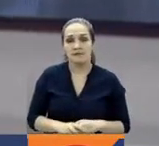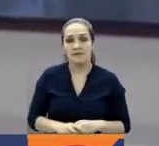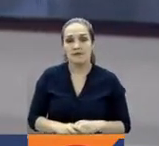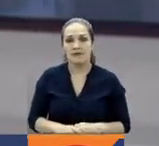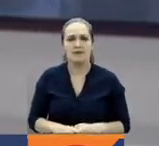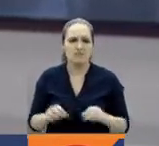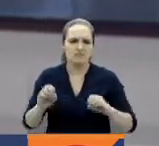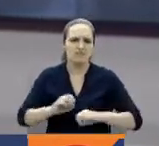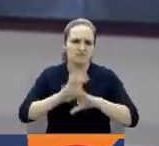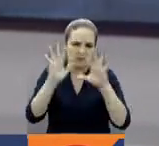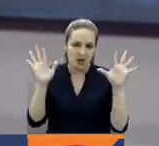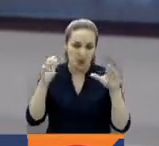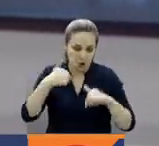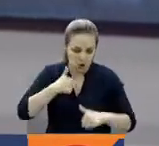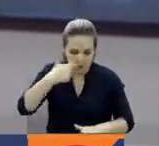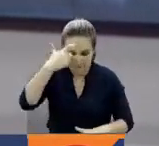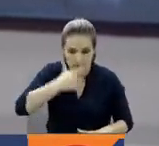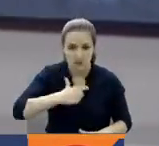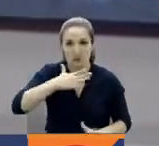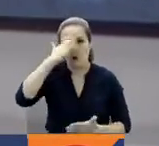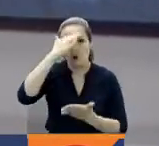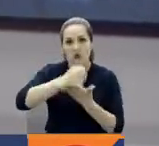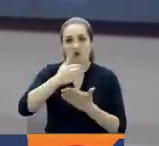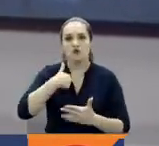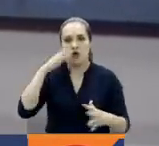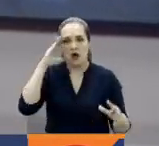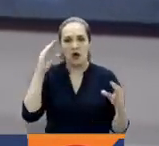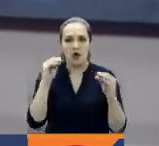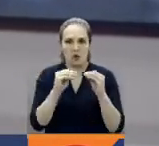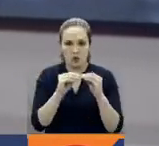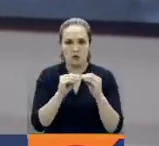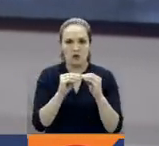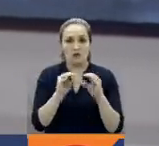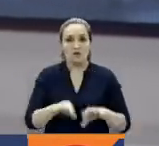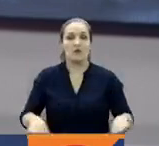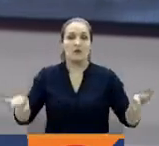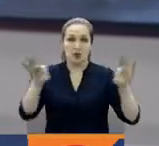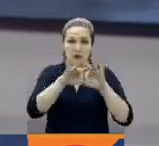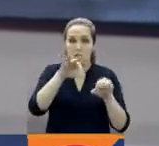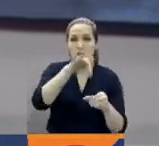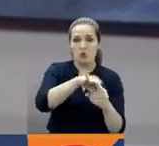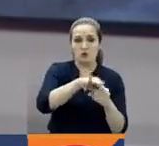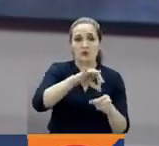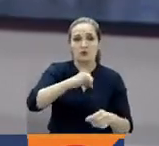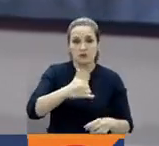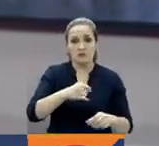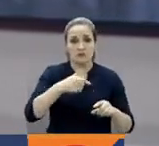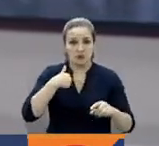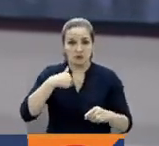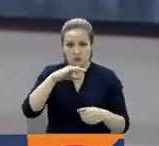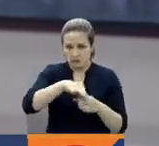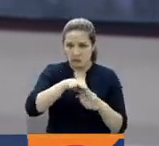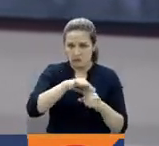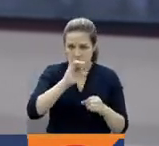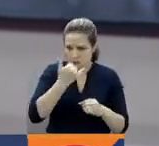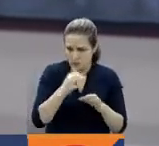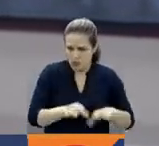Claro que estoy de acuerdo yo personalmente en que sí es importante votar, pues yo siempre voto, es importante